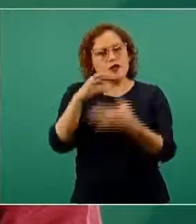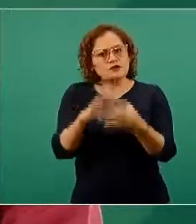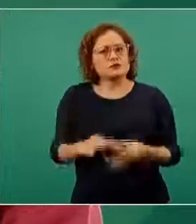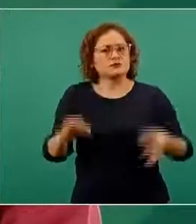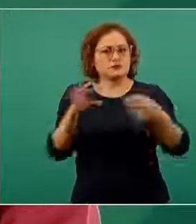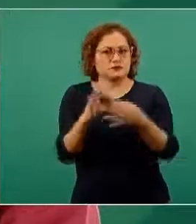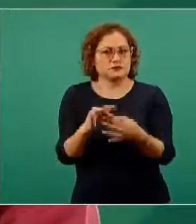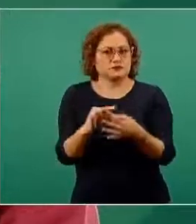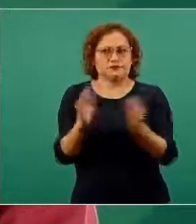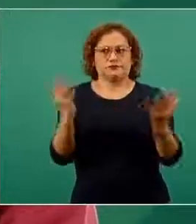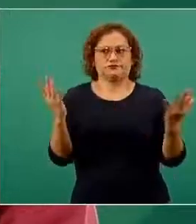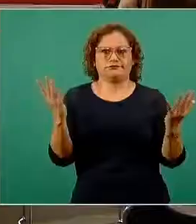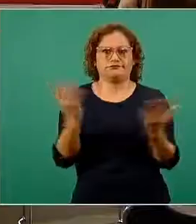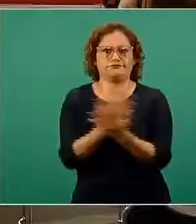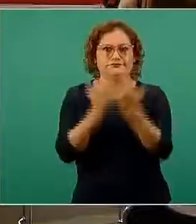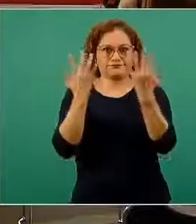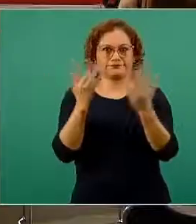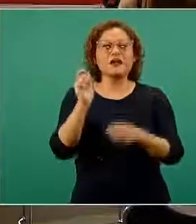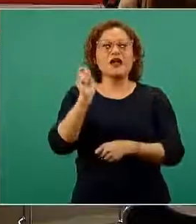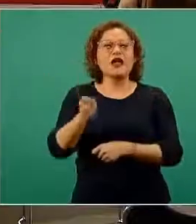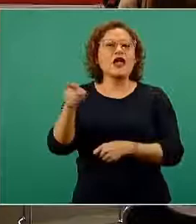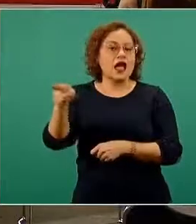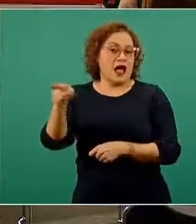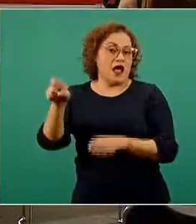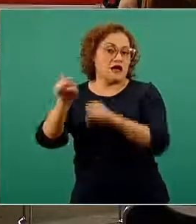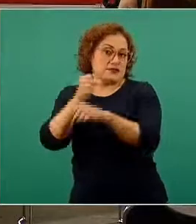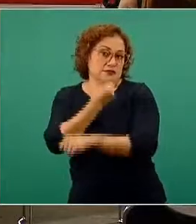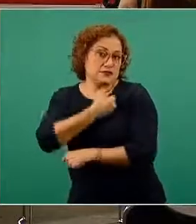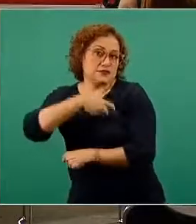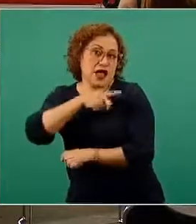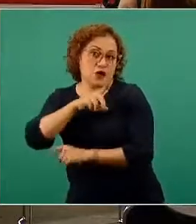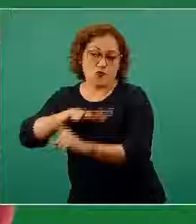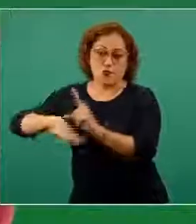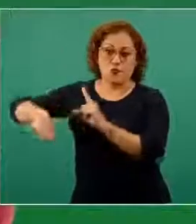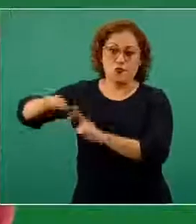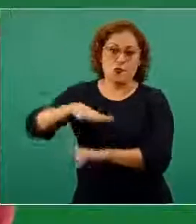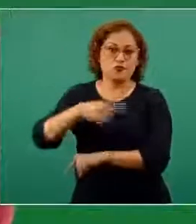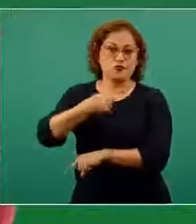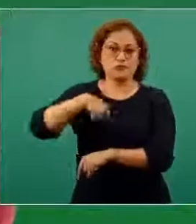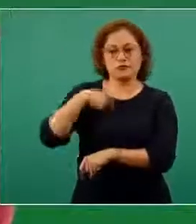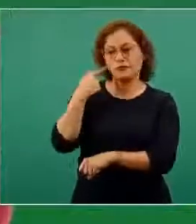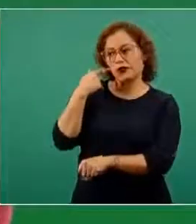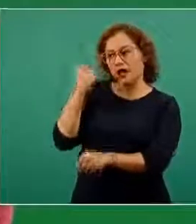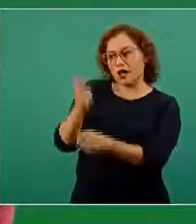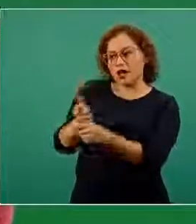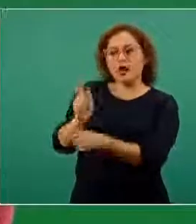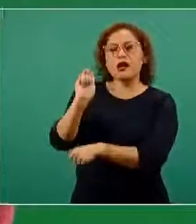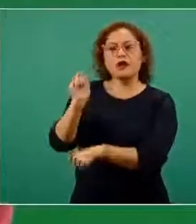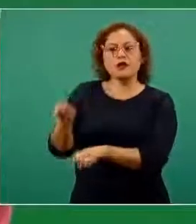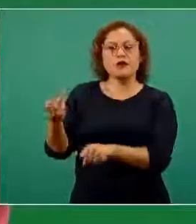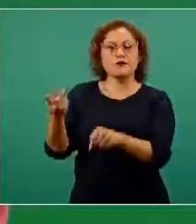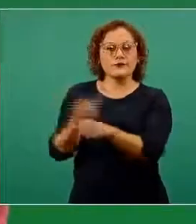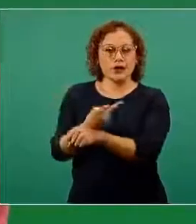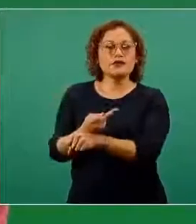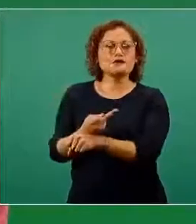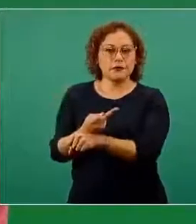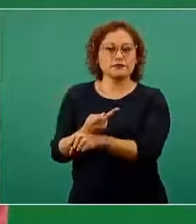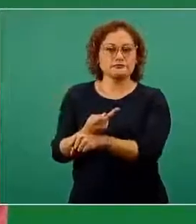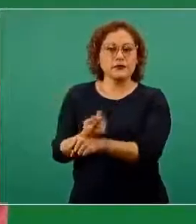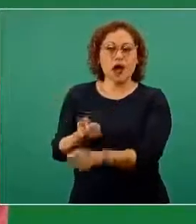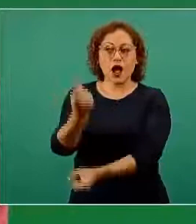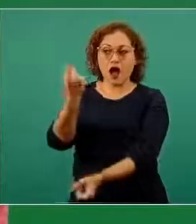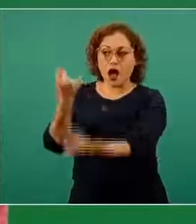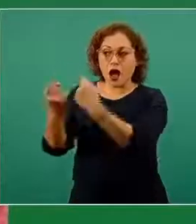caso del sector de salud, no encontramos un eco muy entusiasta por parte de las organizaciones